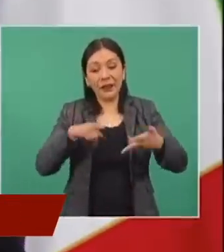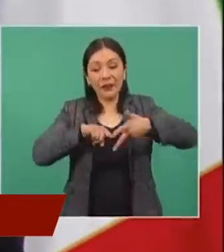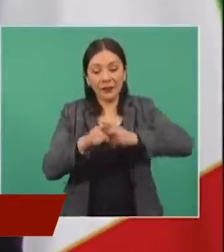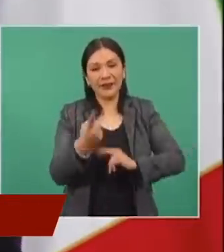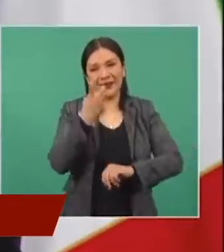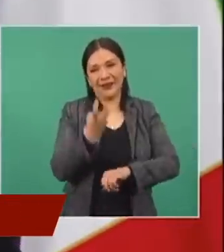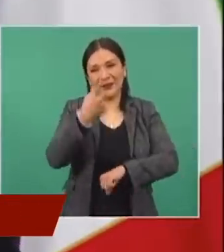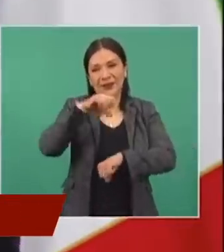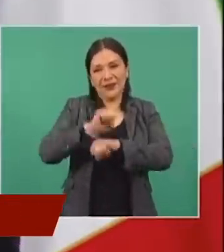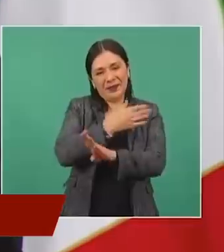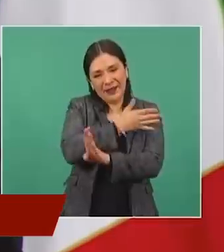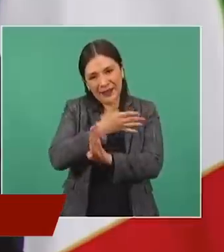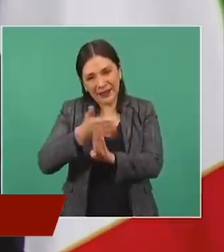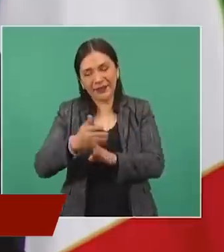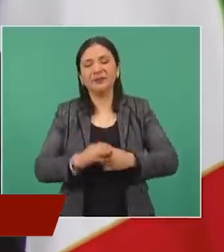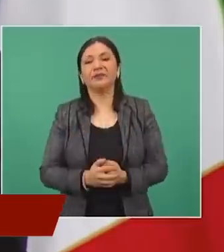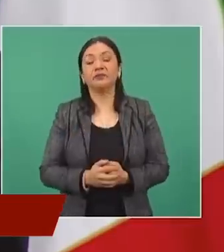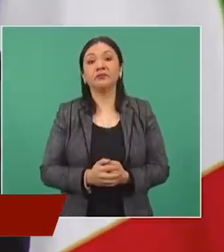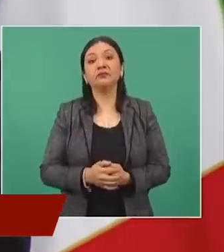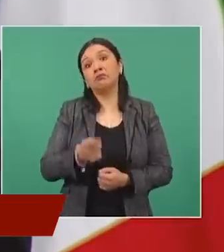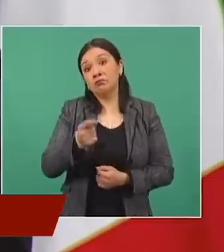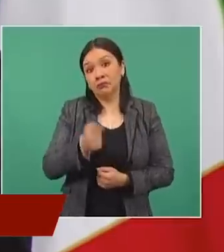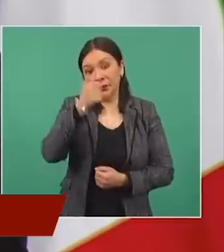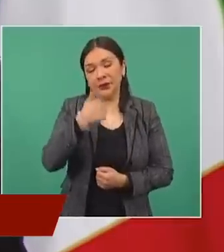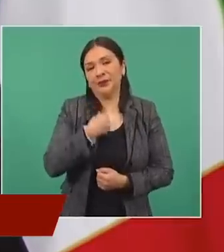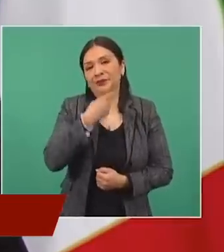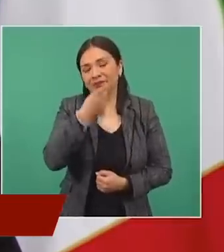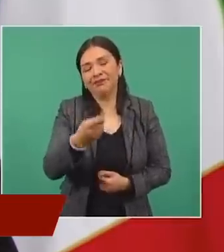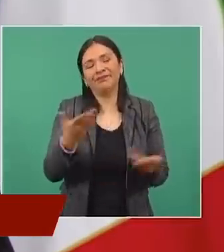nuestra satisfacción, nuestra alegría,